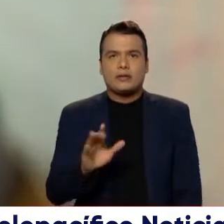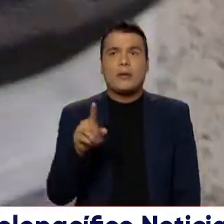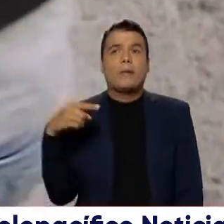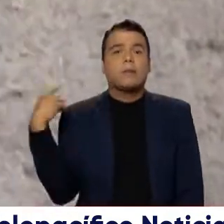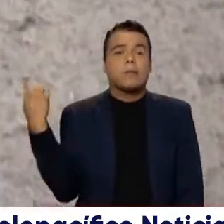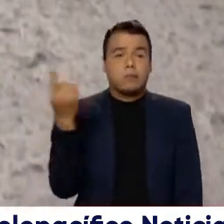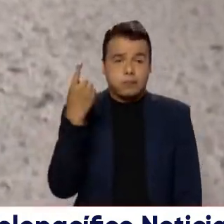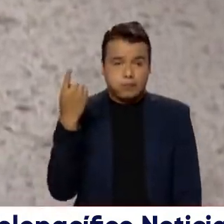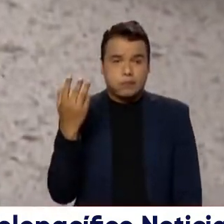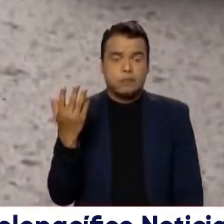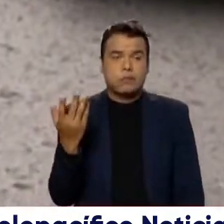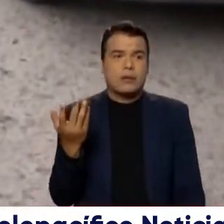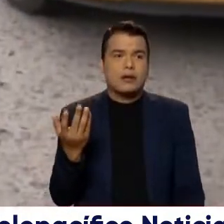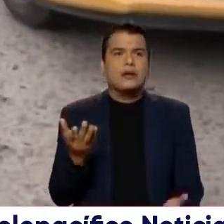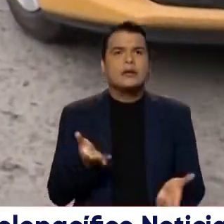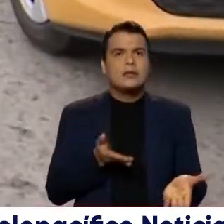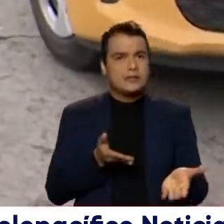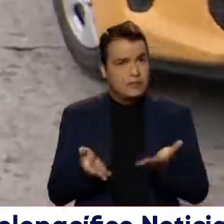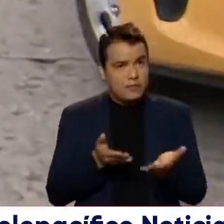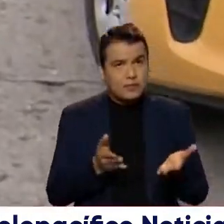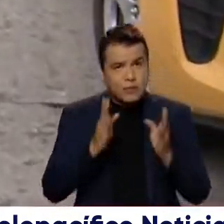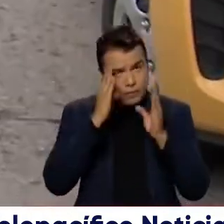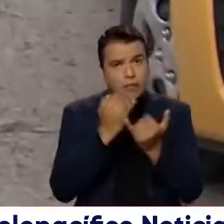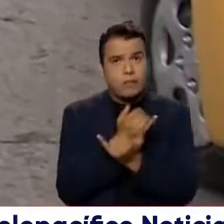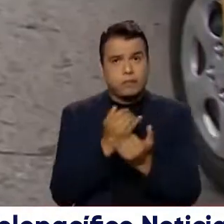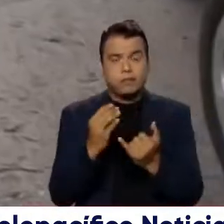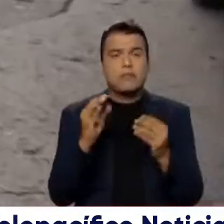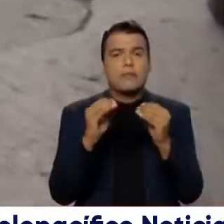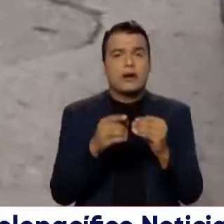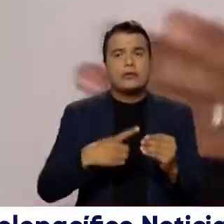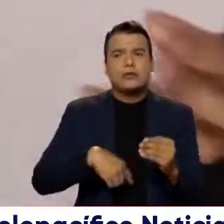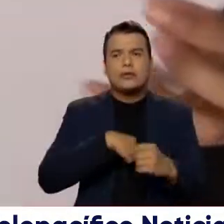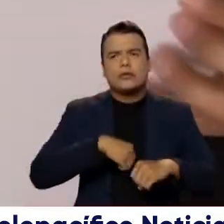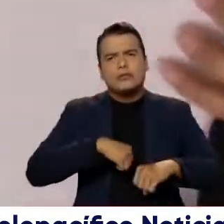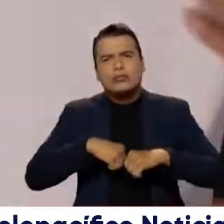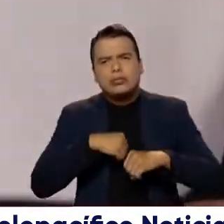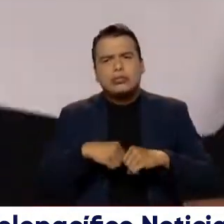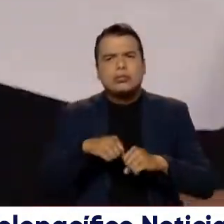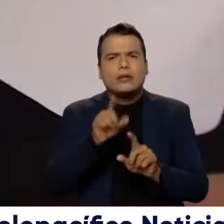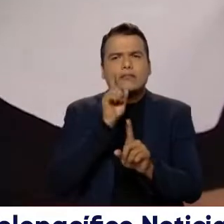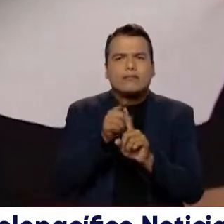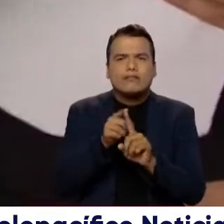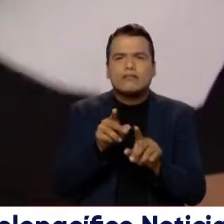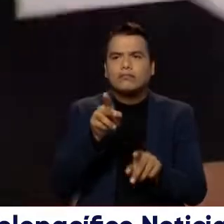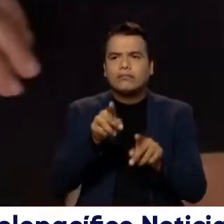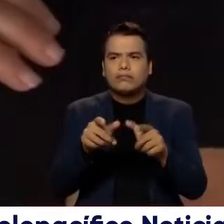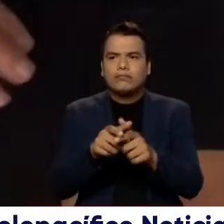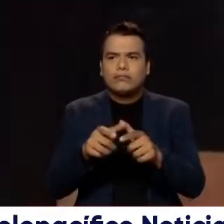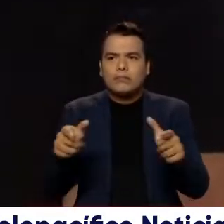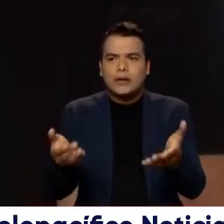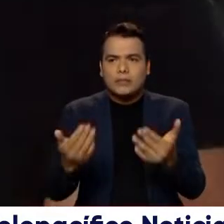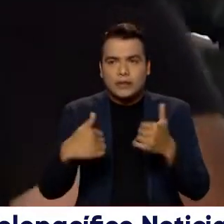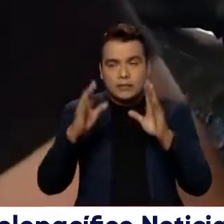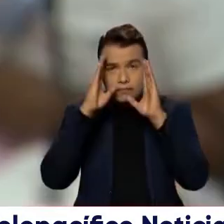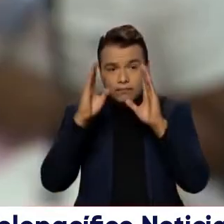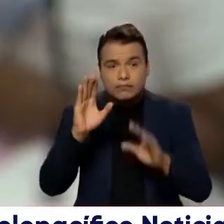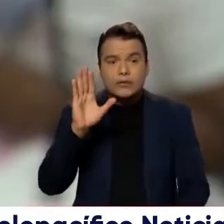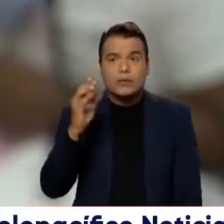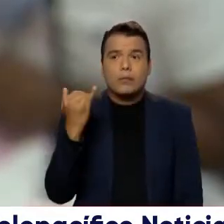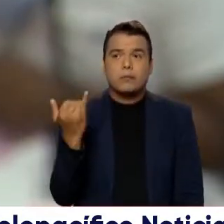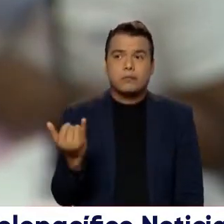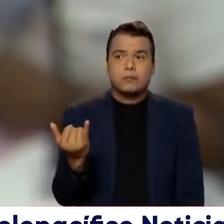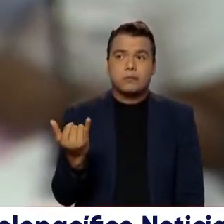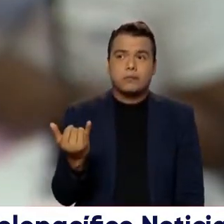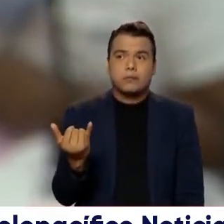reciben distintos servicios médicos y actualmente adelantan un plan preferencial para optimizar los distintos servicios ofrecidos a